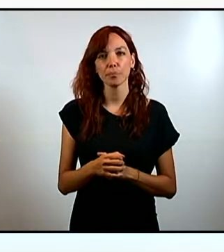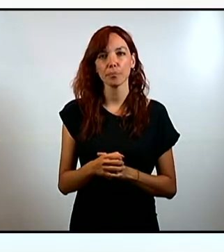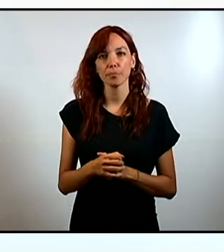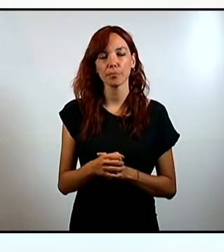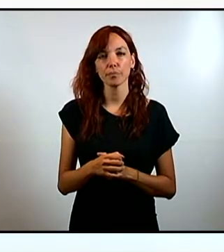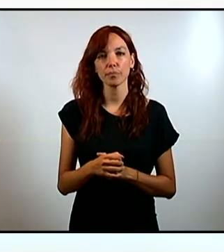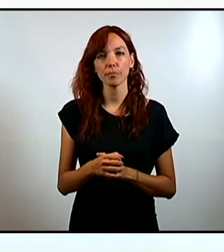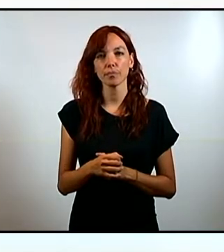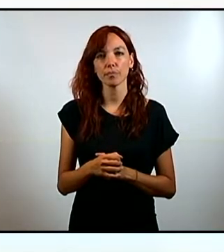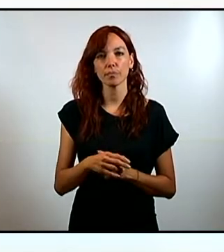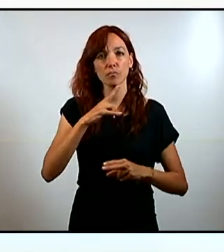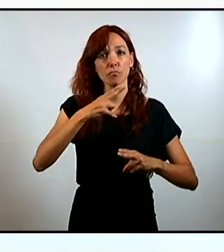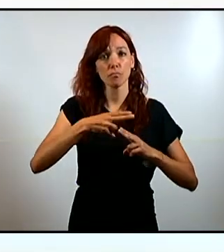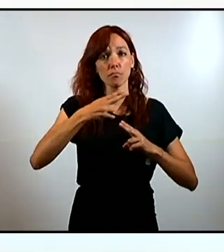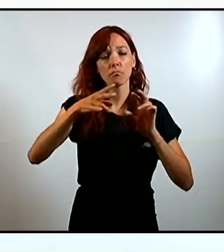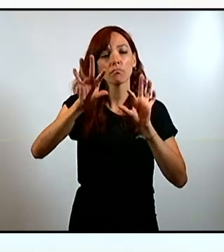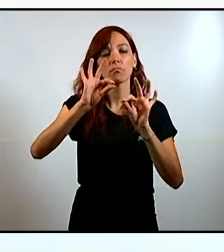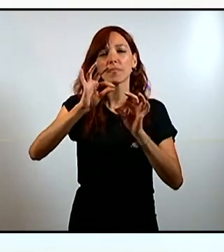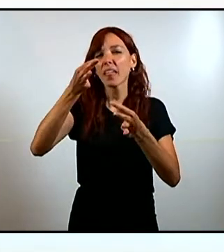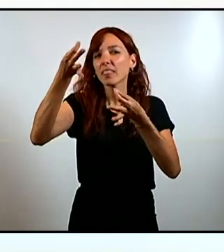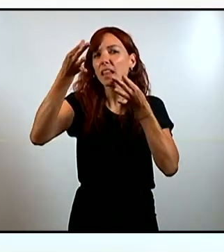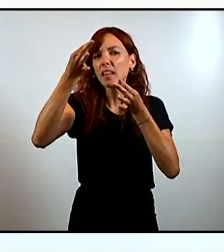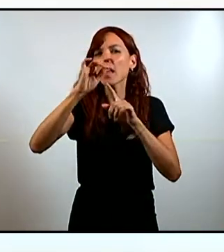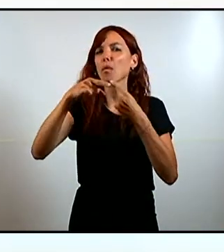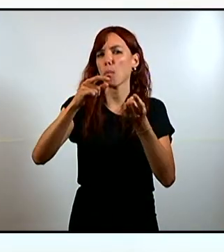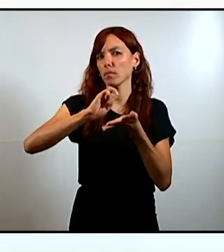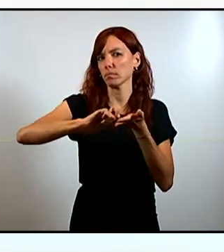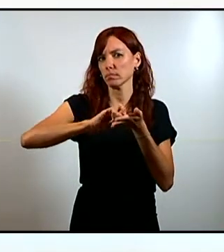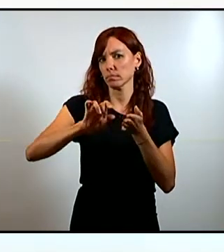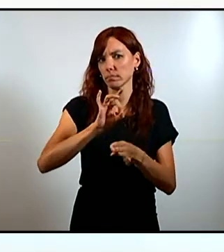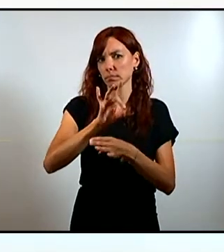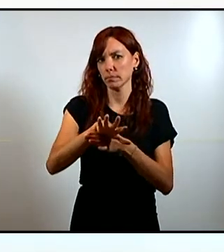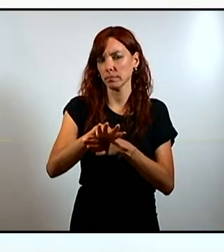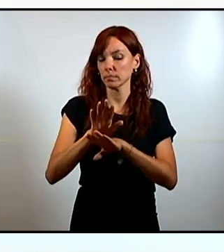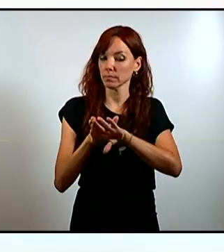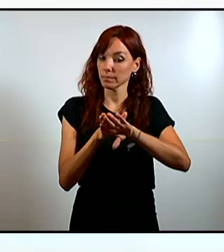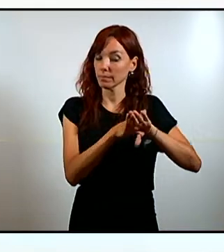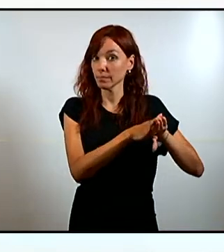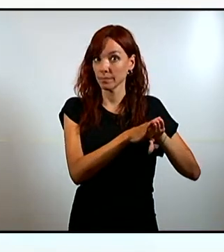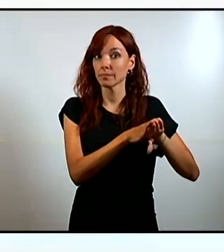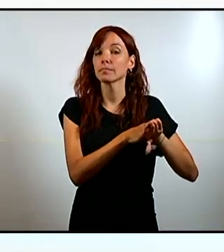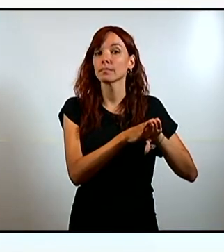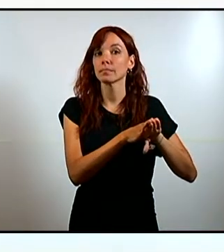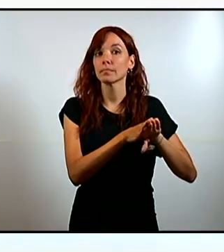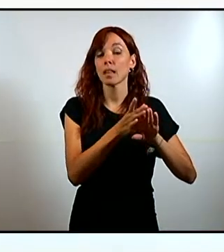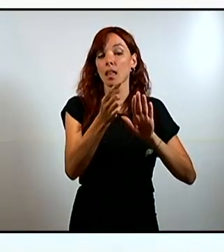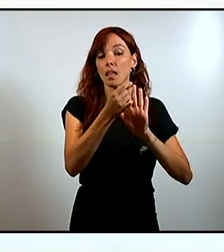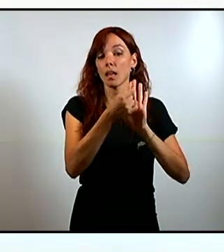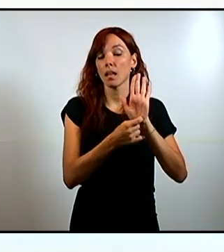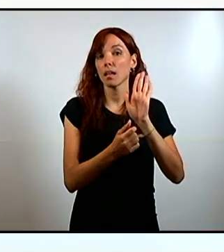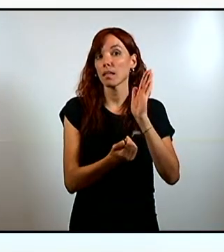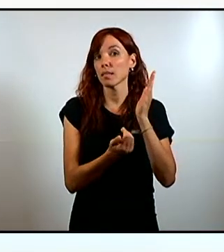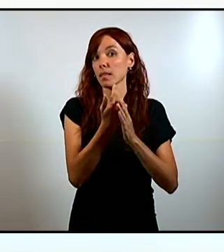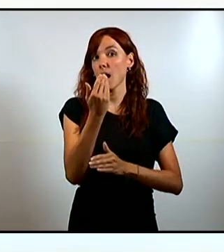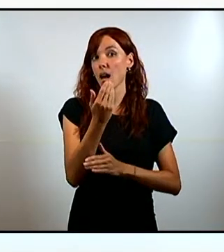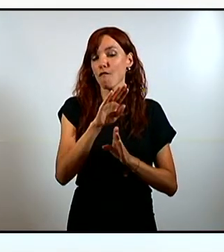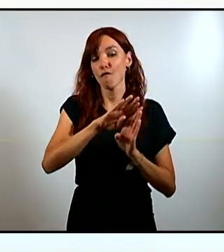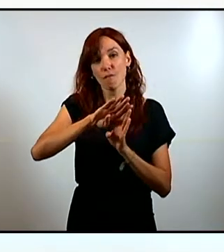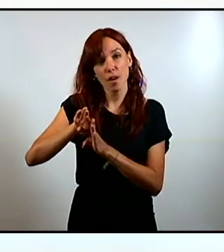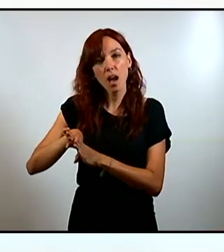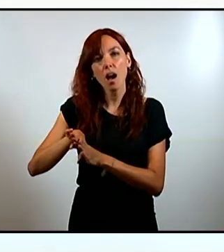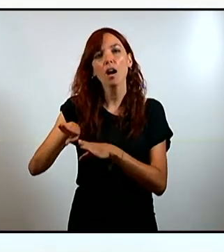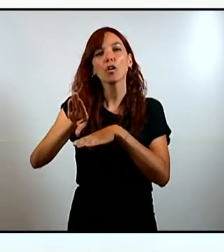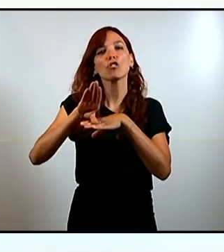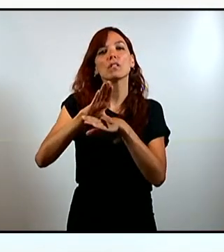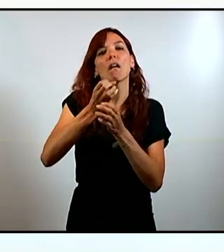detalle de los nombramientos os los vamos a dar en una reseña después. Por otro lado, fuera del orden del día, los consejeros han informado